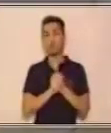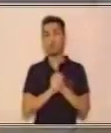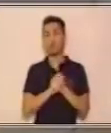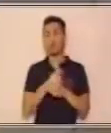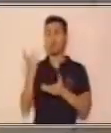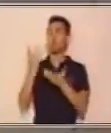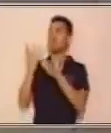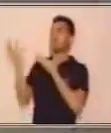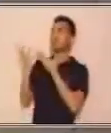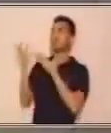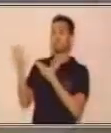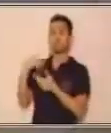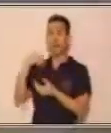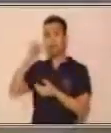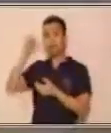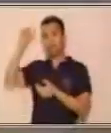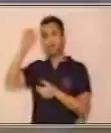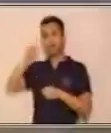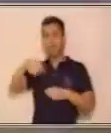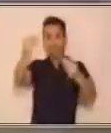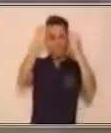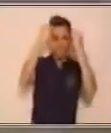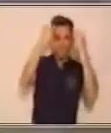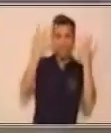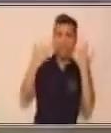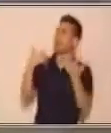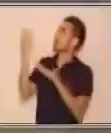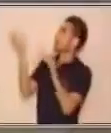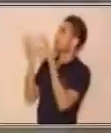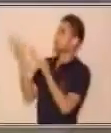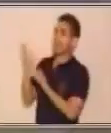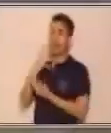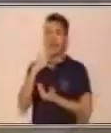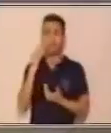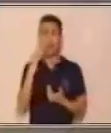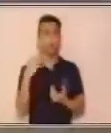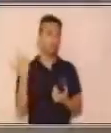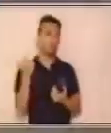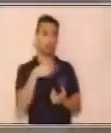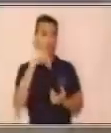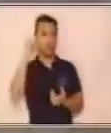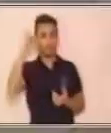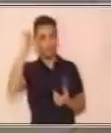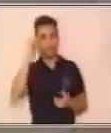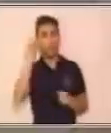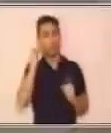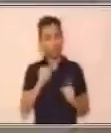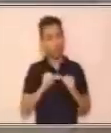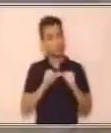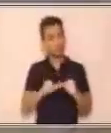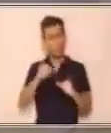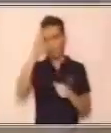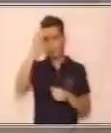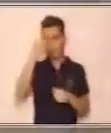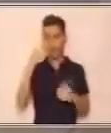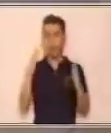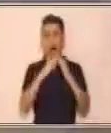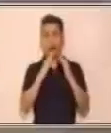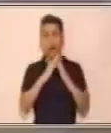comparte con un adulto todo lo que estás aprendiendo, comparte con tus hermanos y procuren seguir aprendiendo en casa